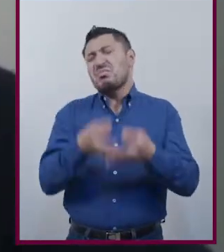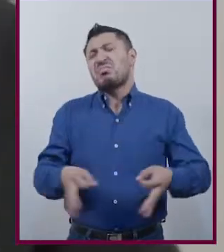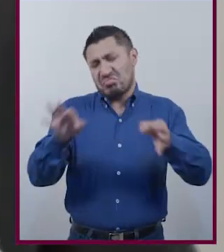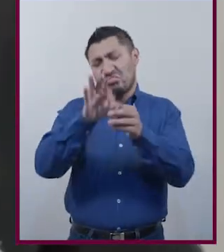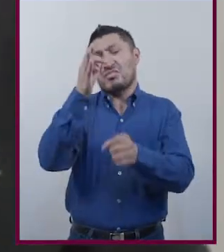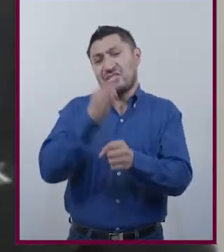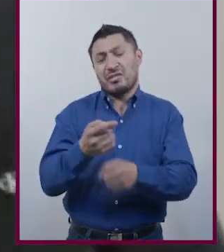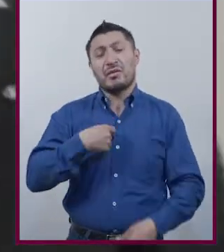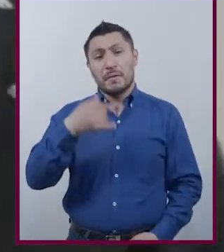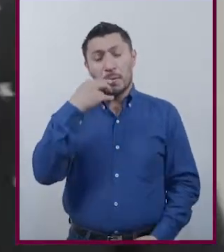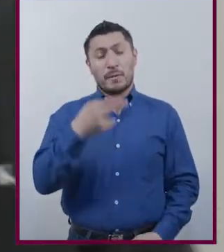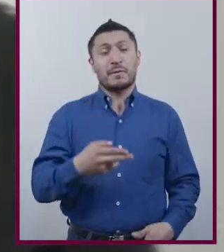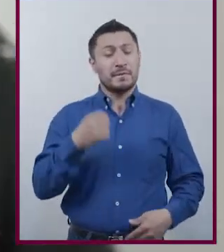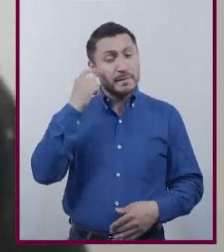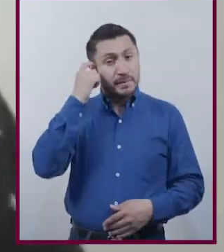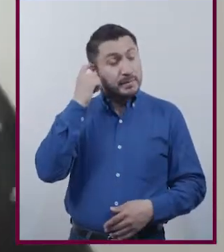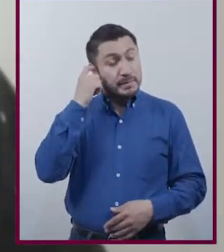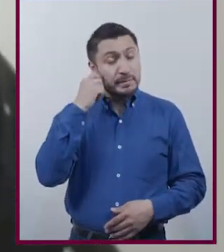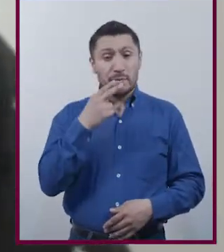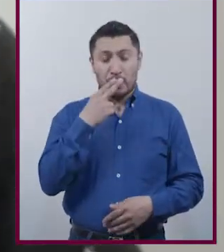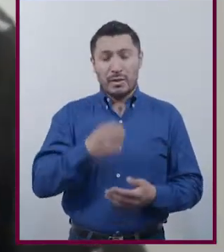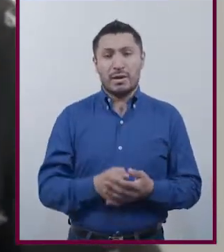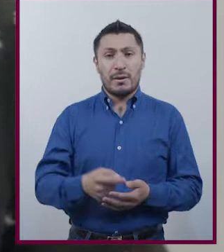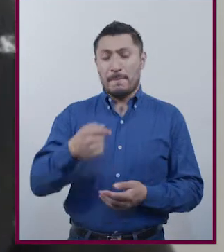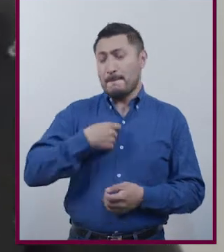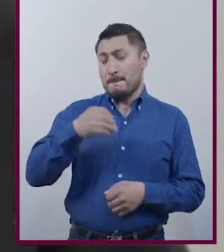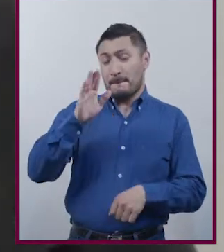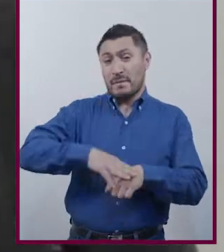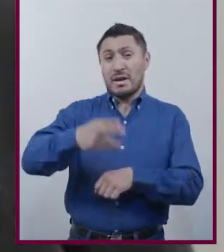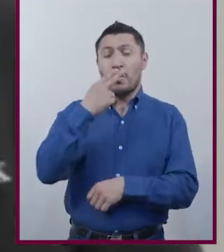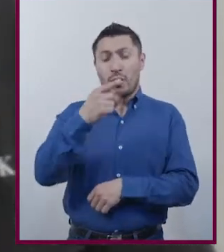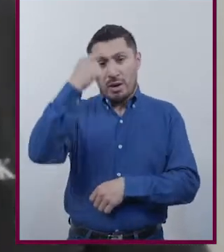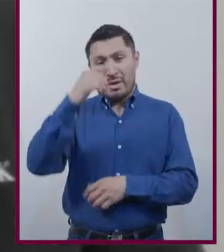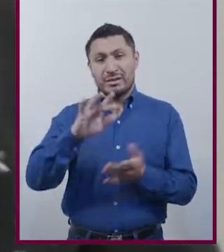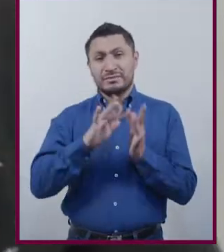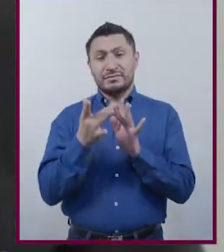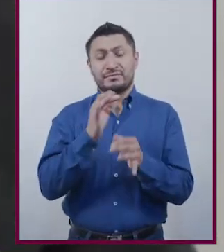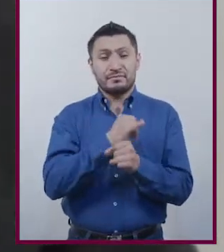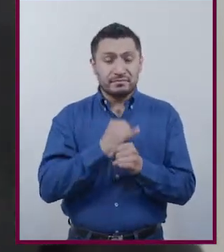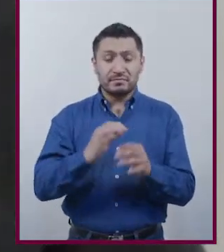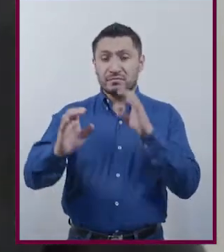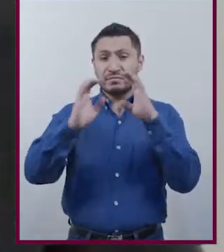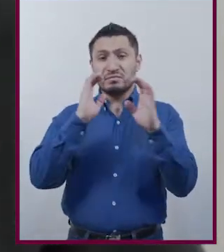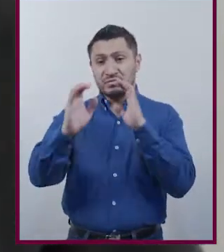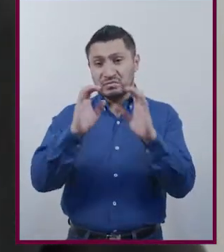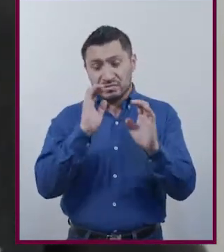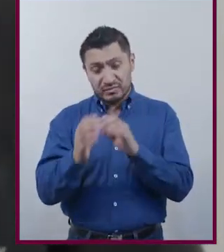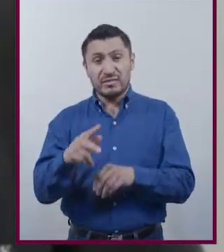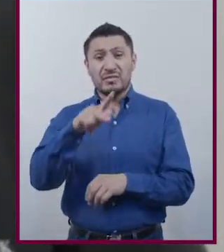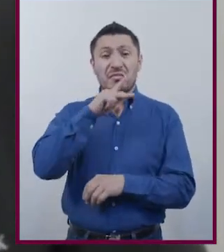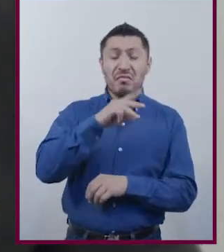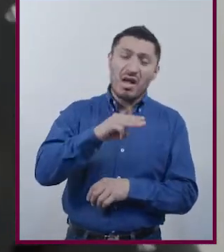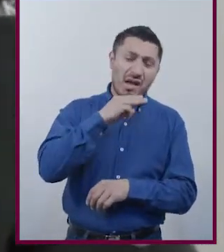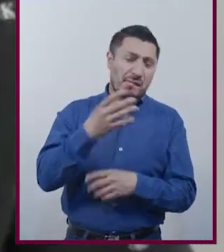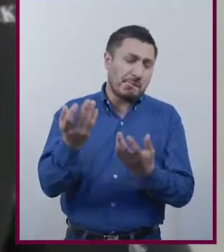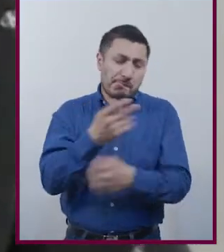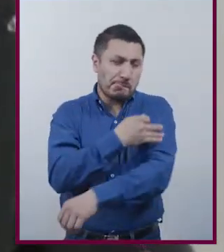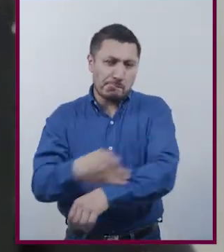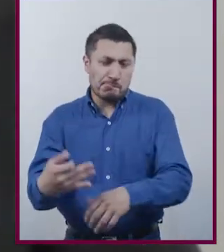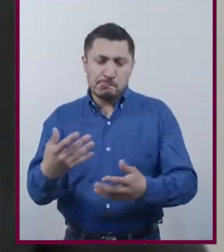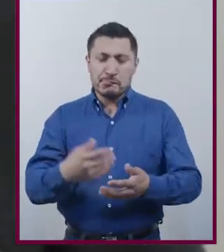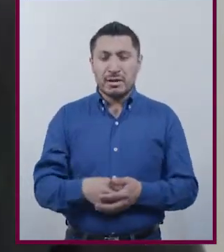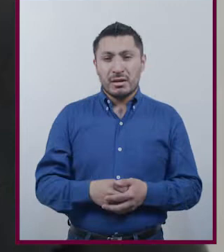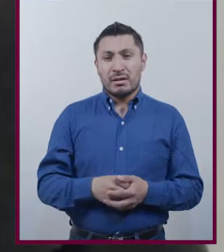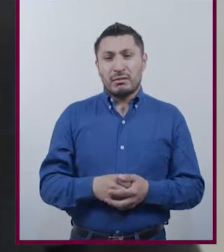doy. Yo uso mayormente mi teléfono para redes sociales, comunicación con mis padres